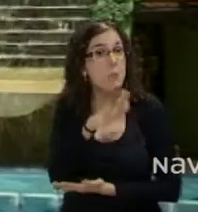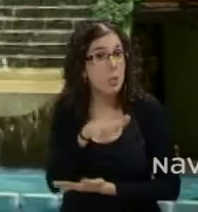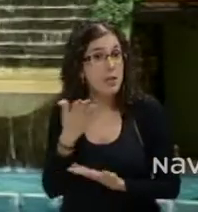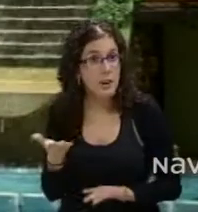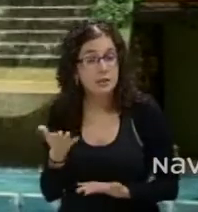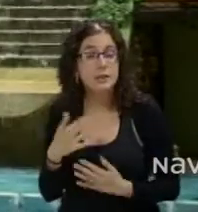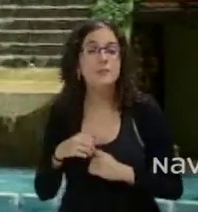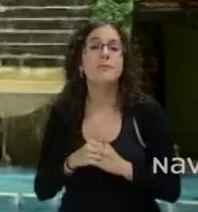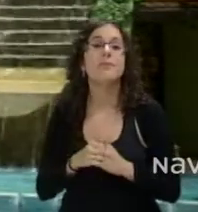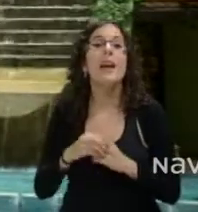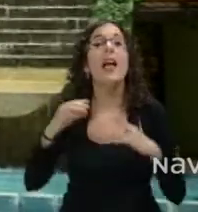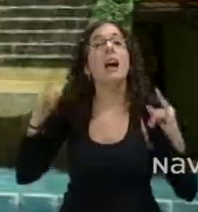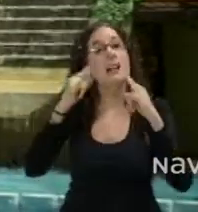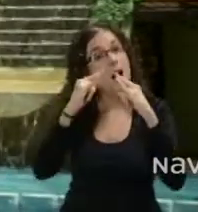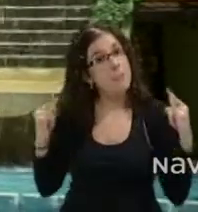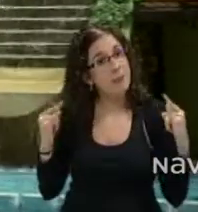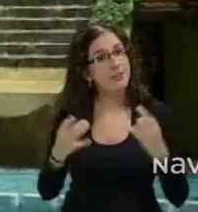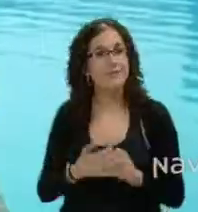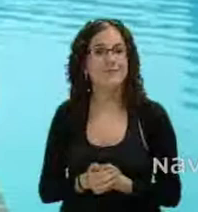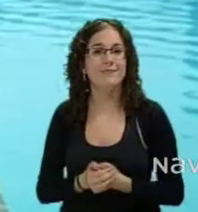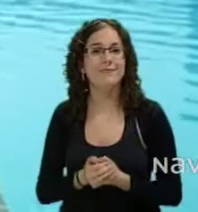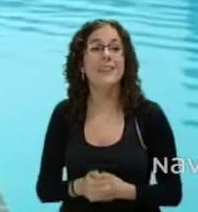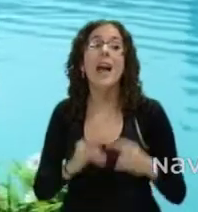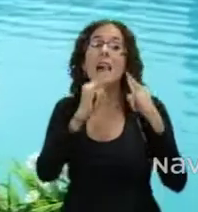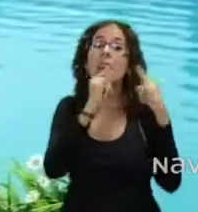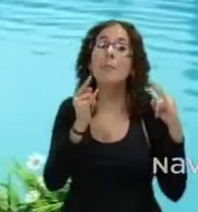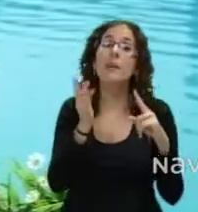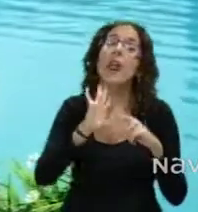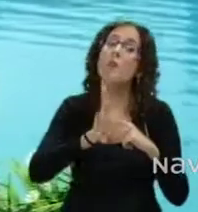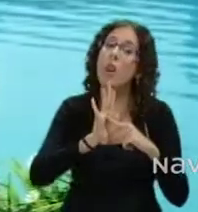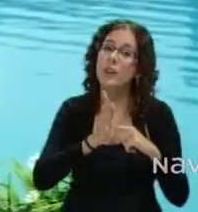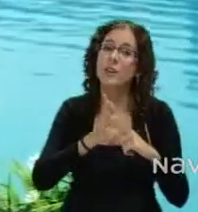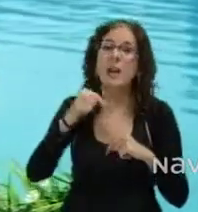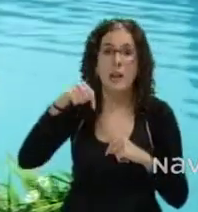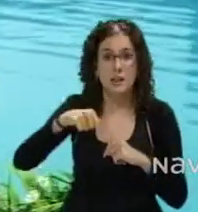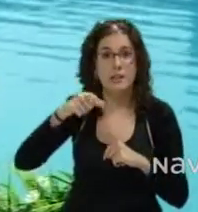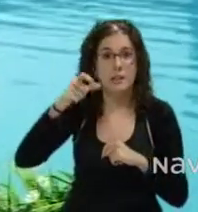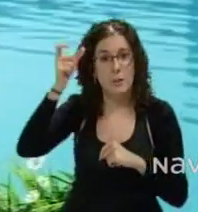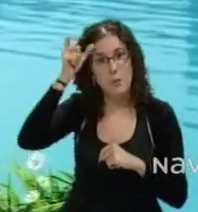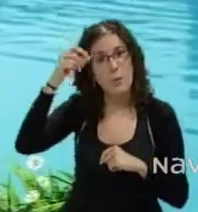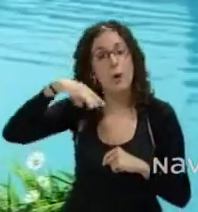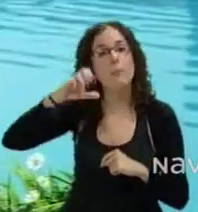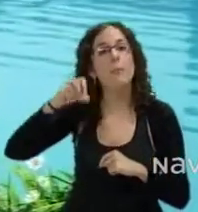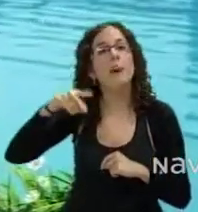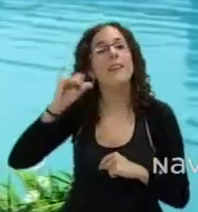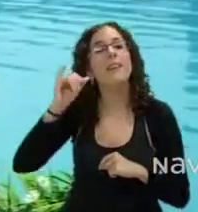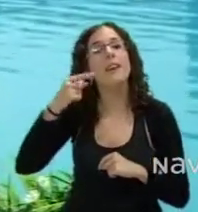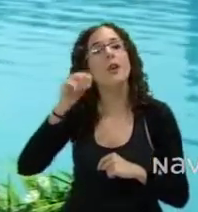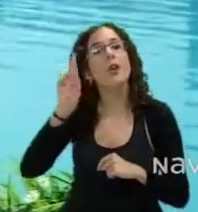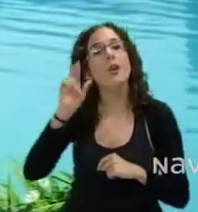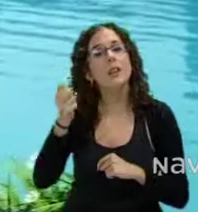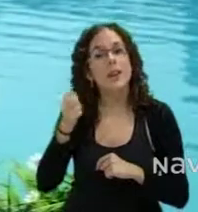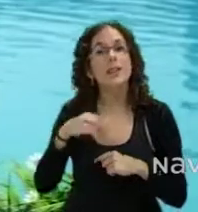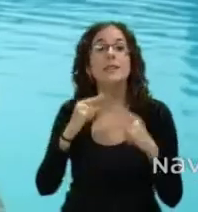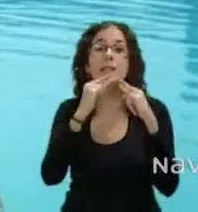fin de semana es su camping. El camping El Molino está situado en Mendigorría, es un camping de primera categoría. Tenemos el sello de